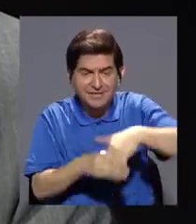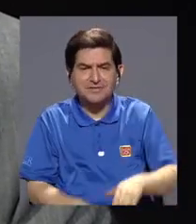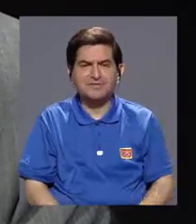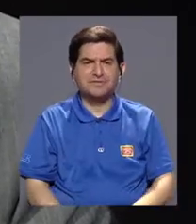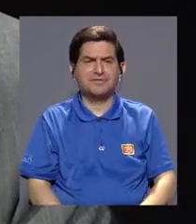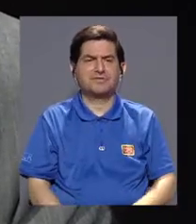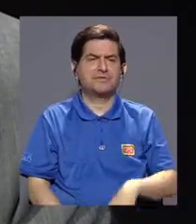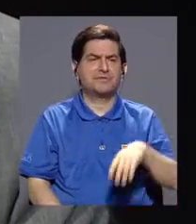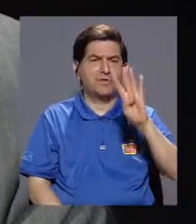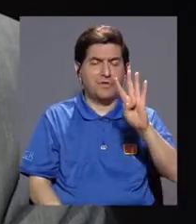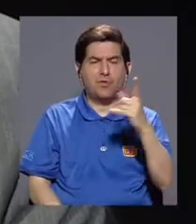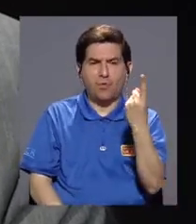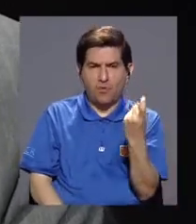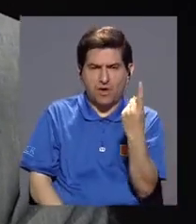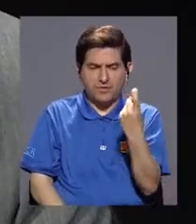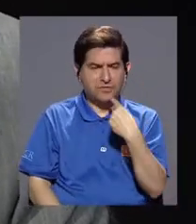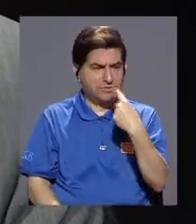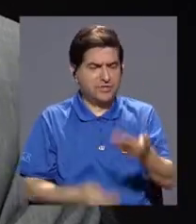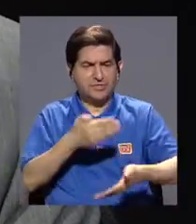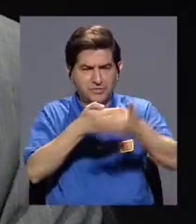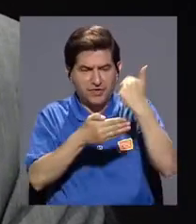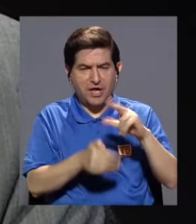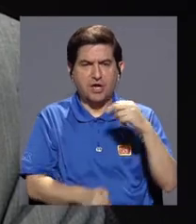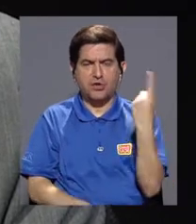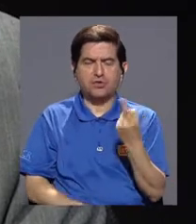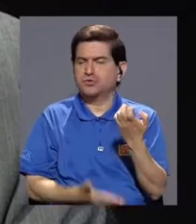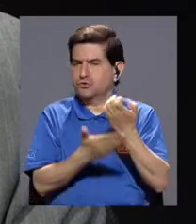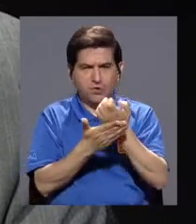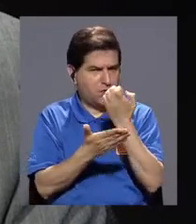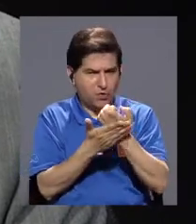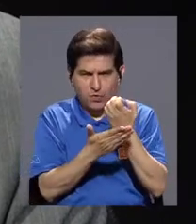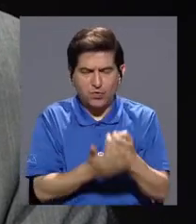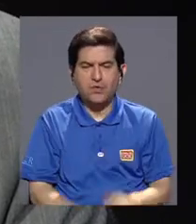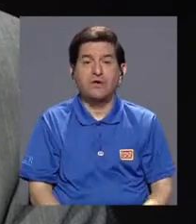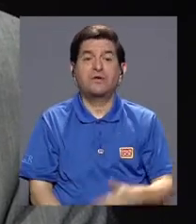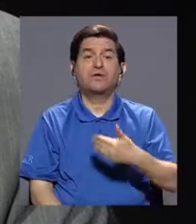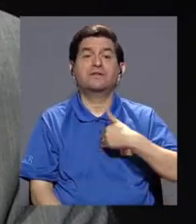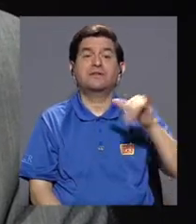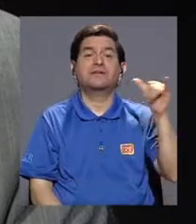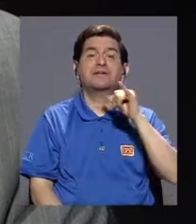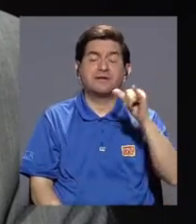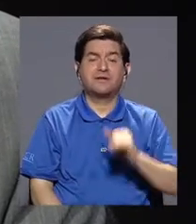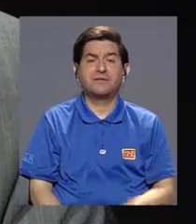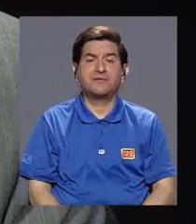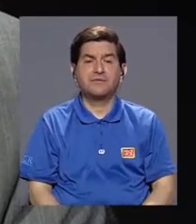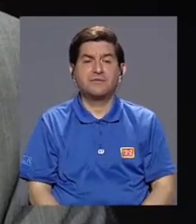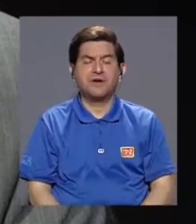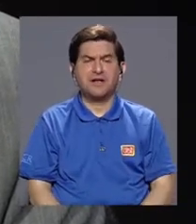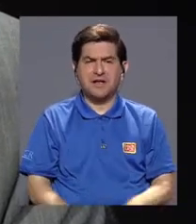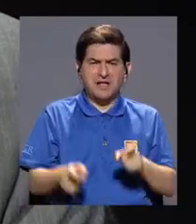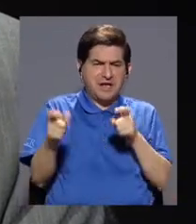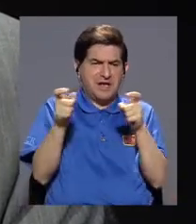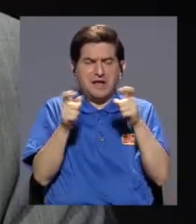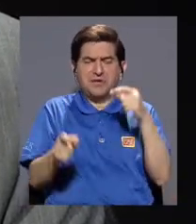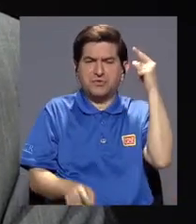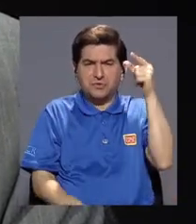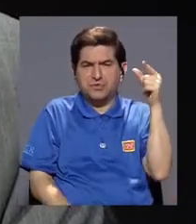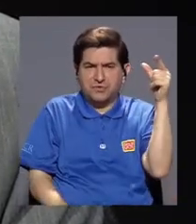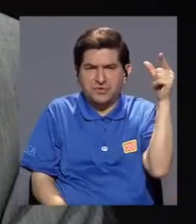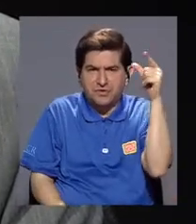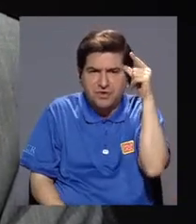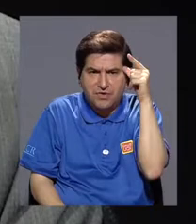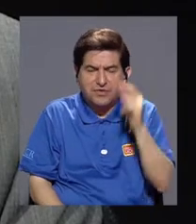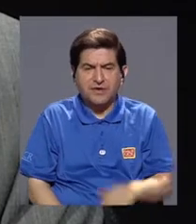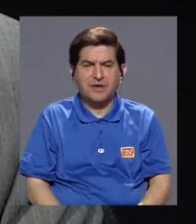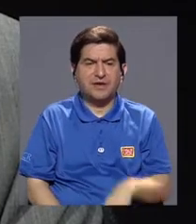cuatro déficits a los cuales me refiero, no solo el fiscal, tenemos el predominio de la lógica de